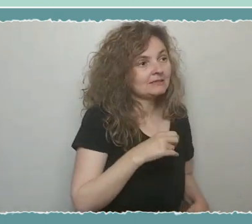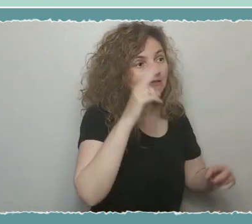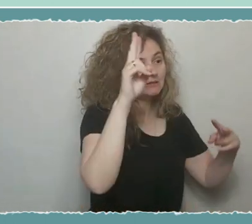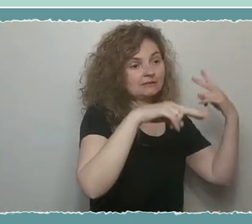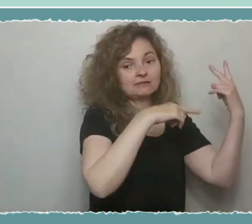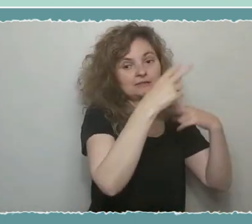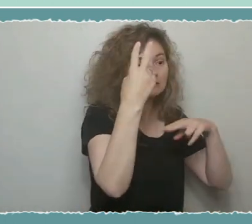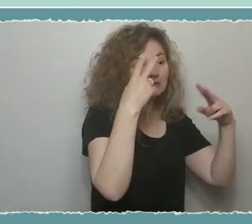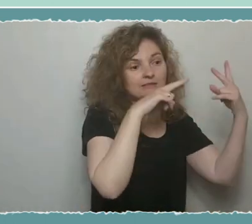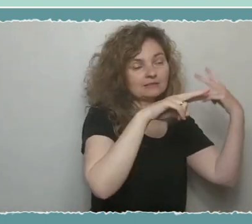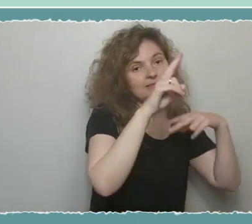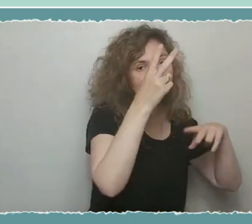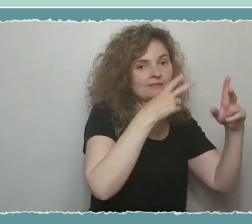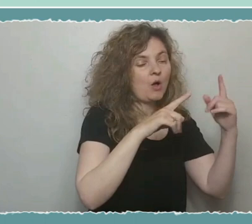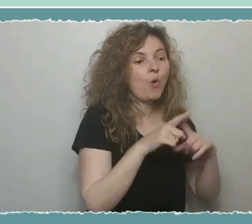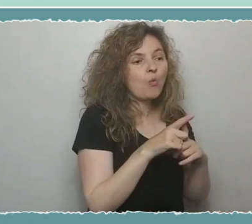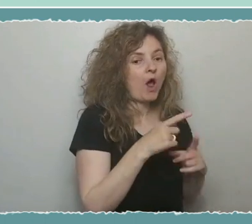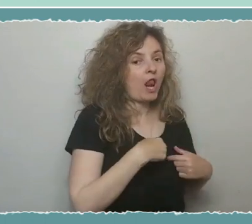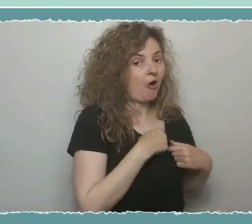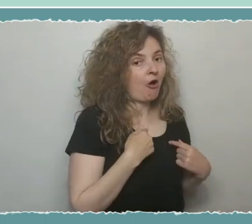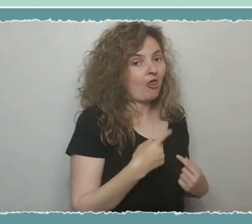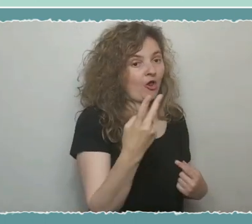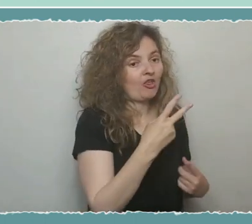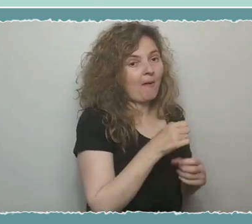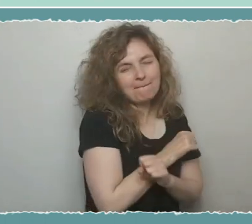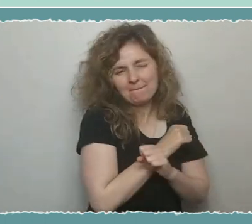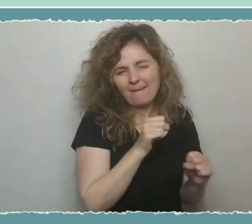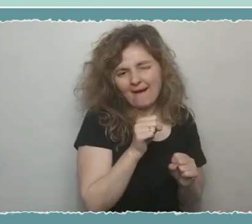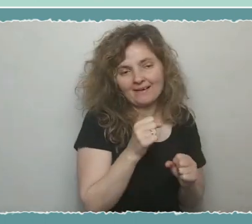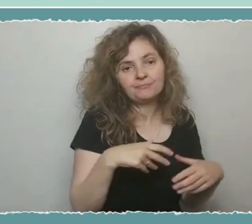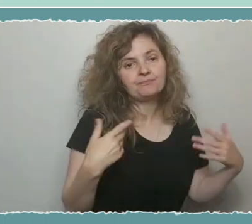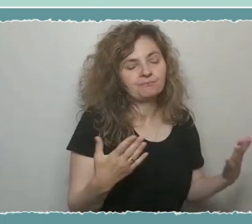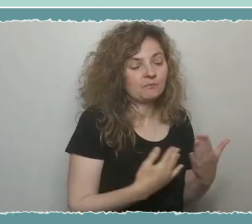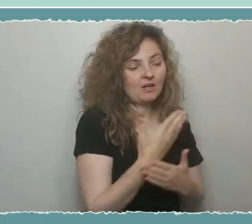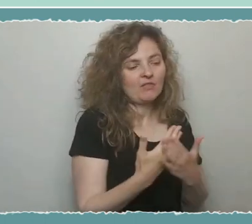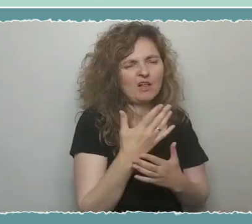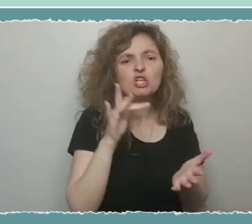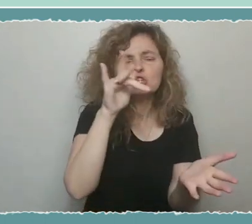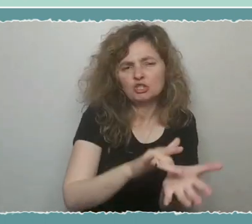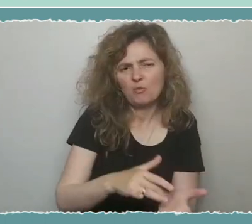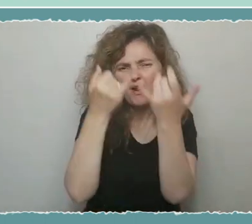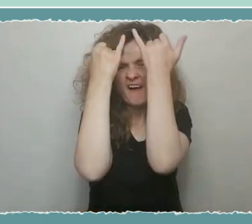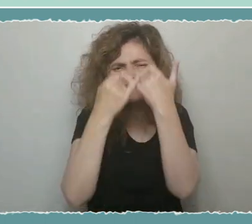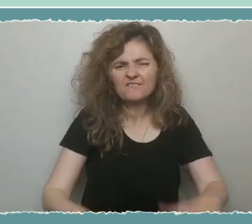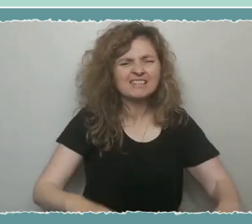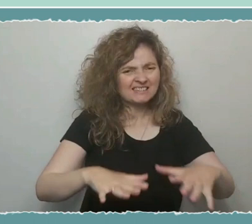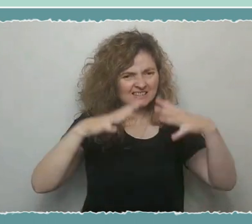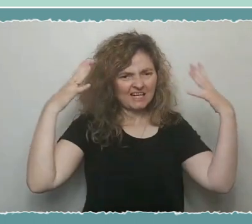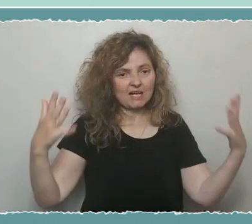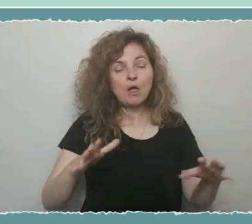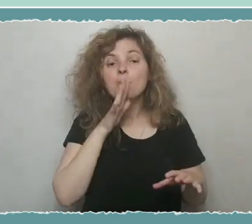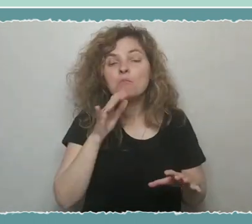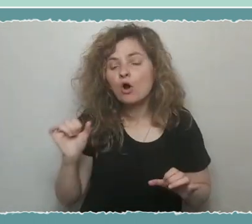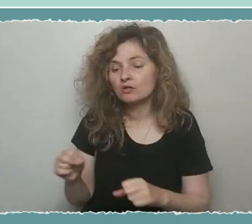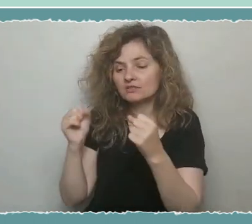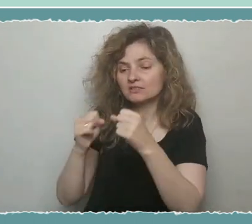Cando miraban un lado ao outro, miraban para outro lado. O corazón estoupaba. Ao cabo duns días montaron unha gran festa, porque esperaron